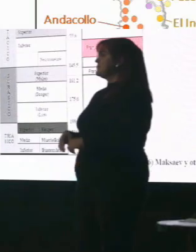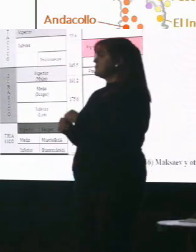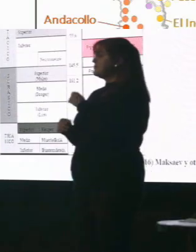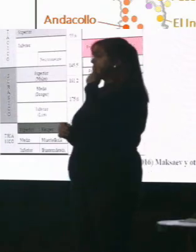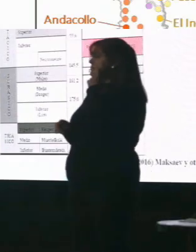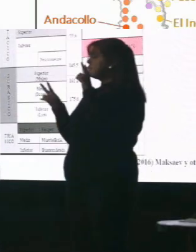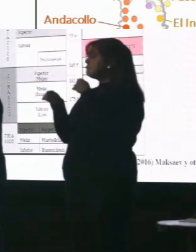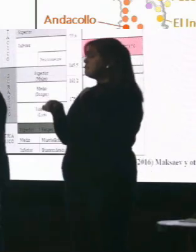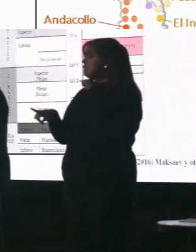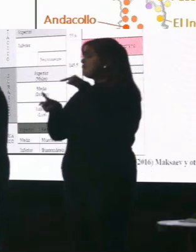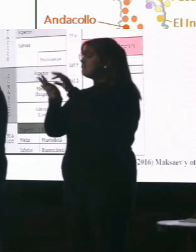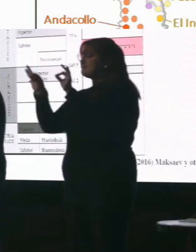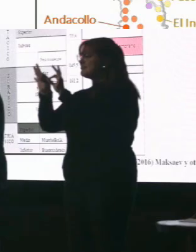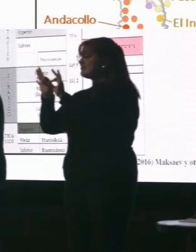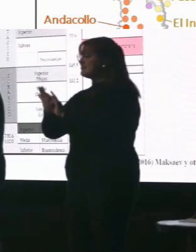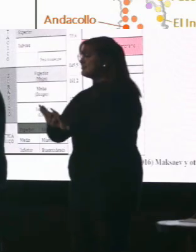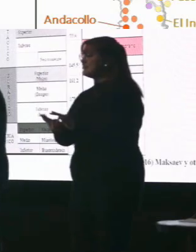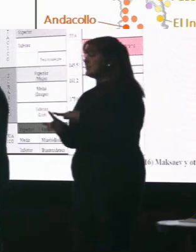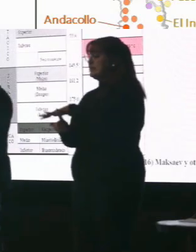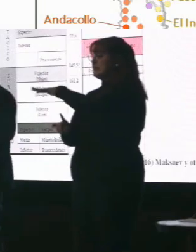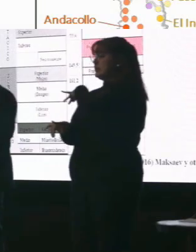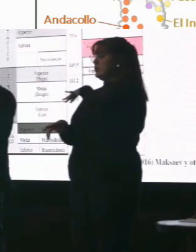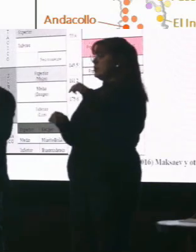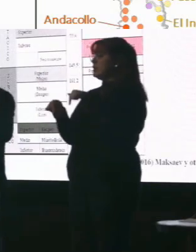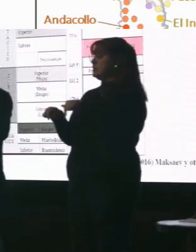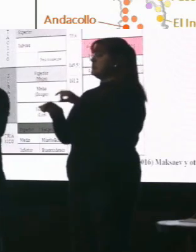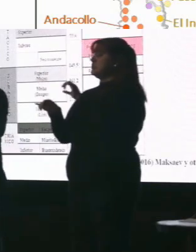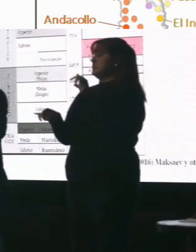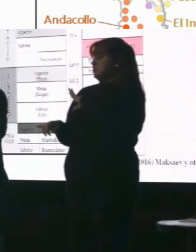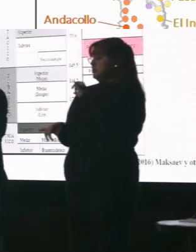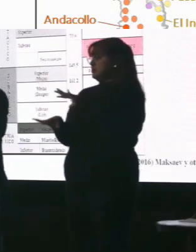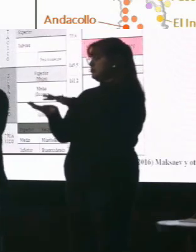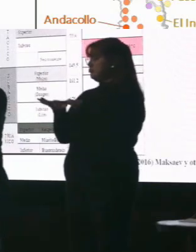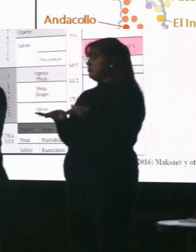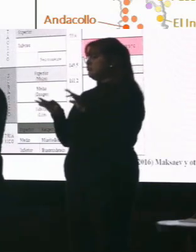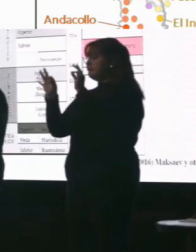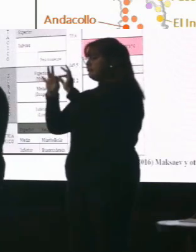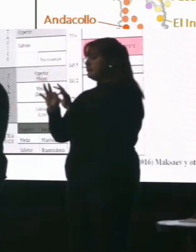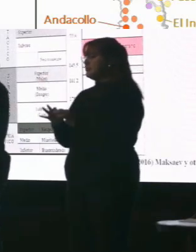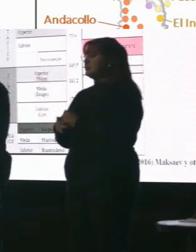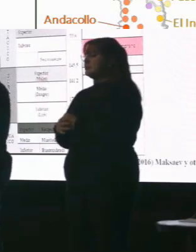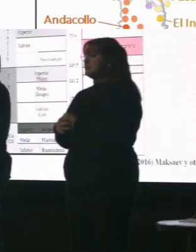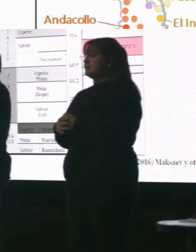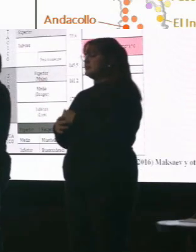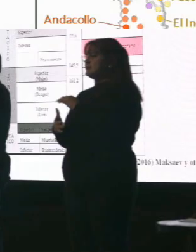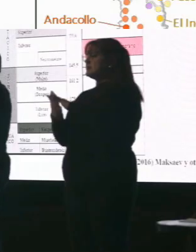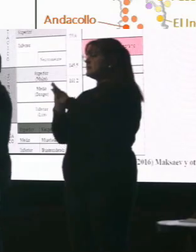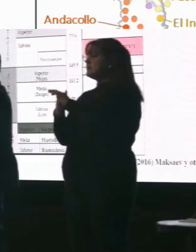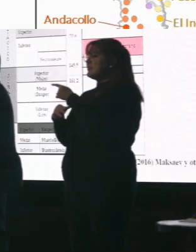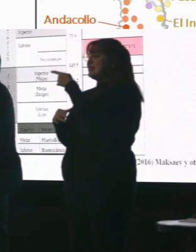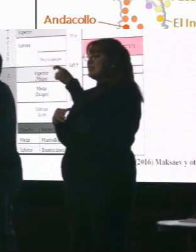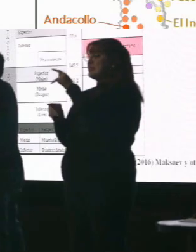yo? Que el escenario hoy día en Chile, nosotros vemos una zona de subducción que quizás está a 100 kilómetros hacia la